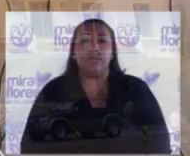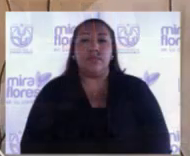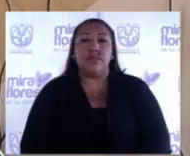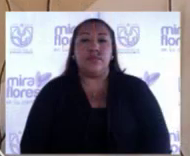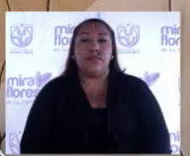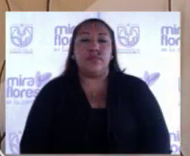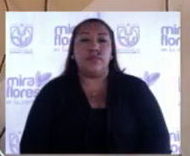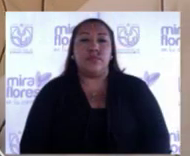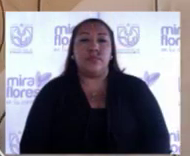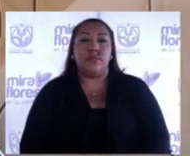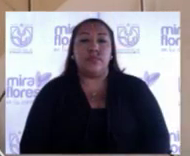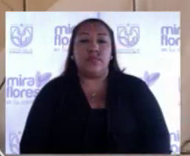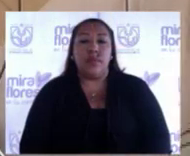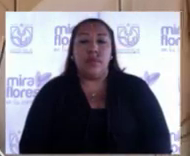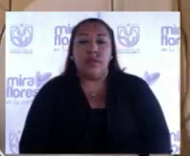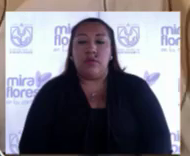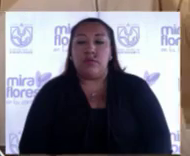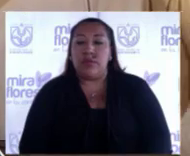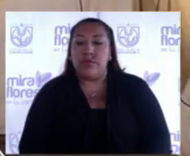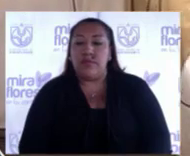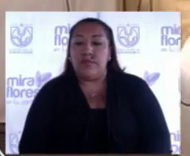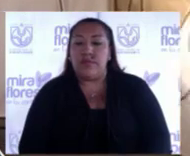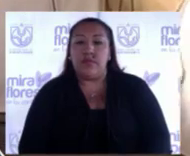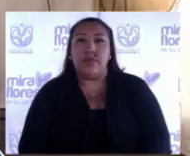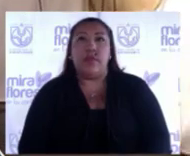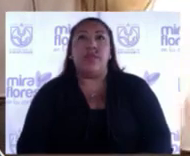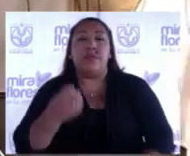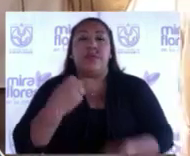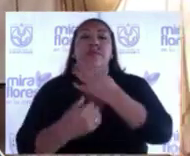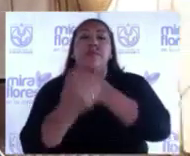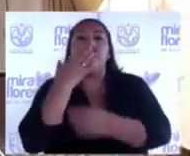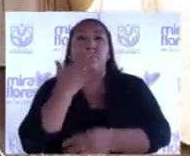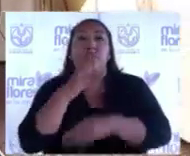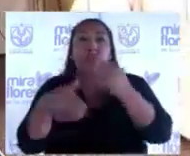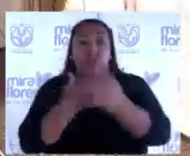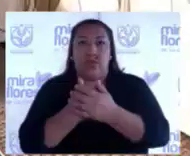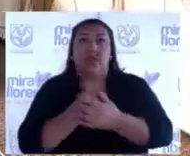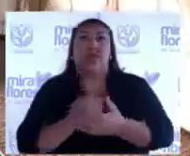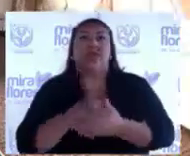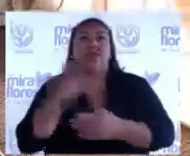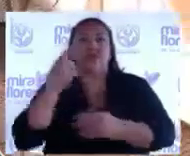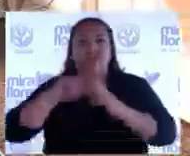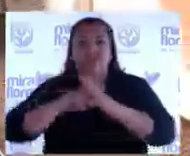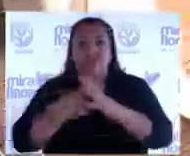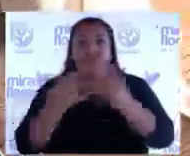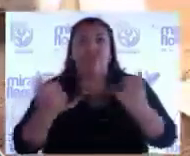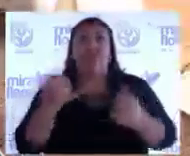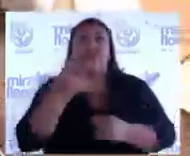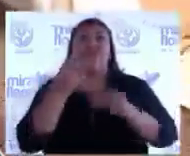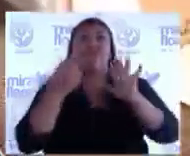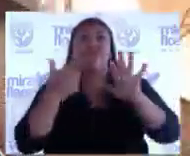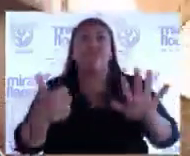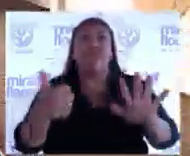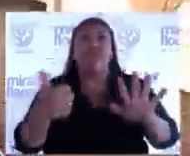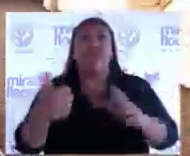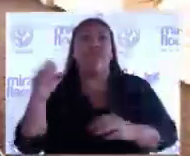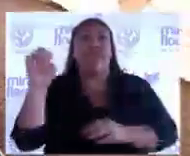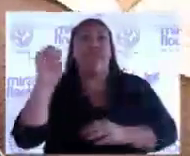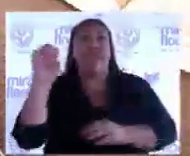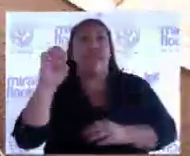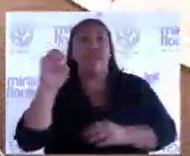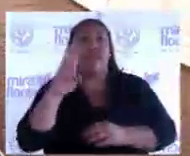Muy buenos días con todos. Vamos a dar inicio a nuestra sesión ordinaria de la fecha. Hoy día es 26 de enero del año